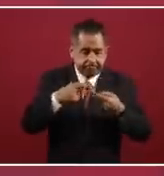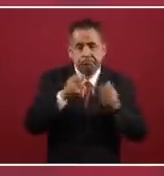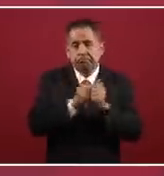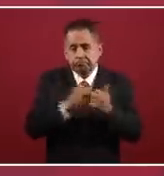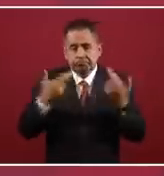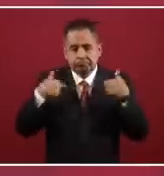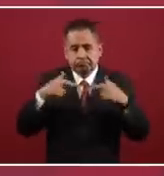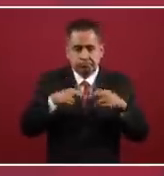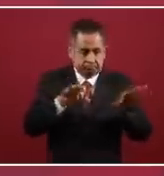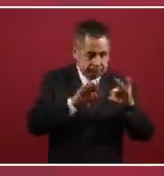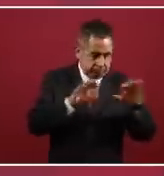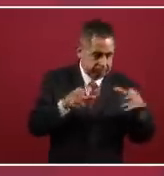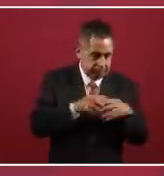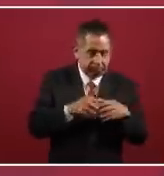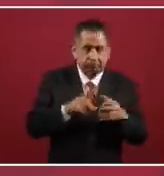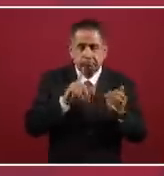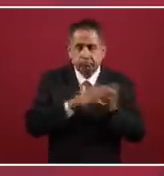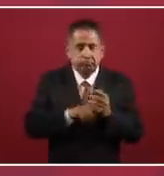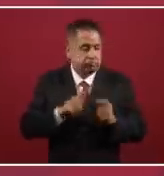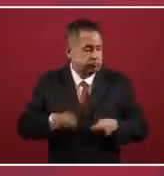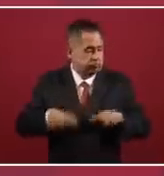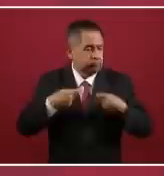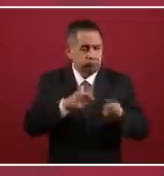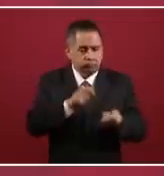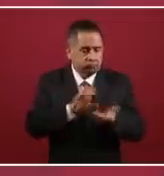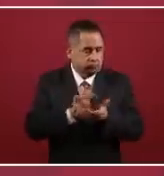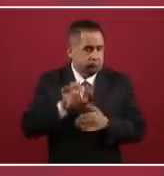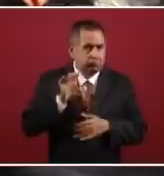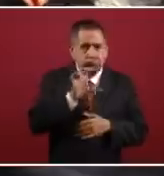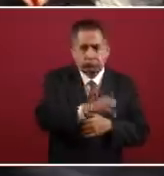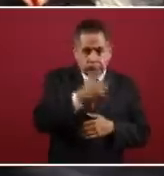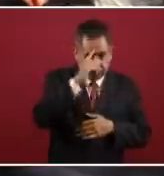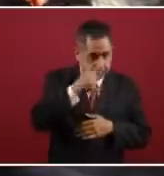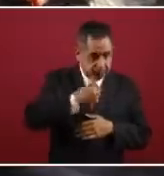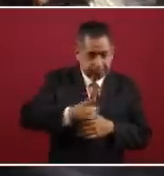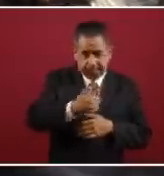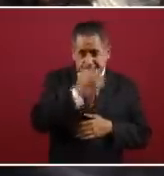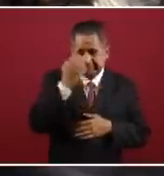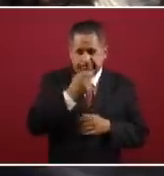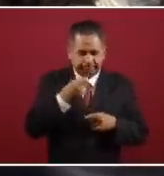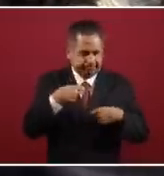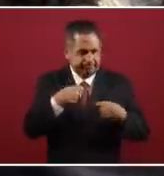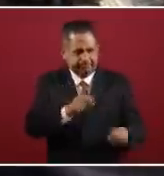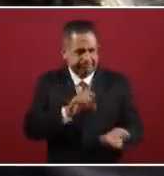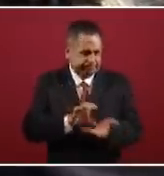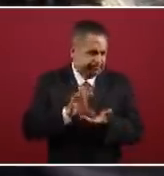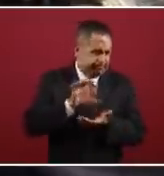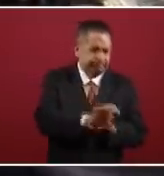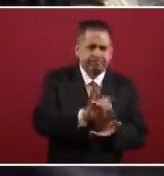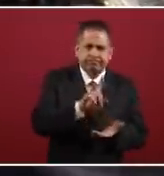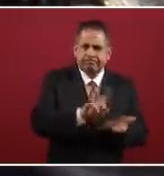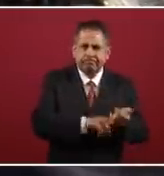maestros, y se le va a entregar a cada escuela su presupuesto.